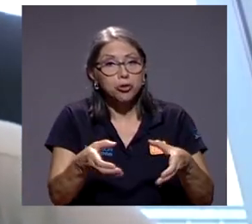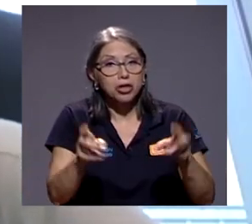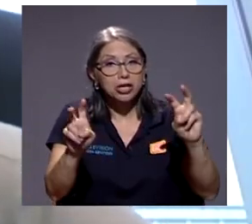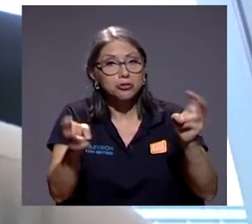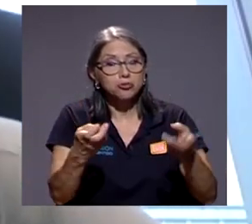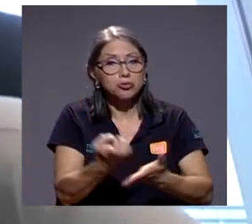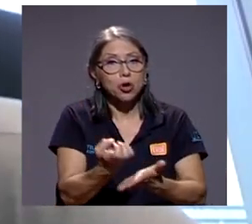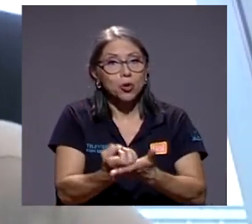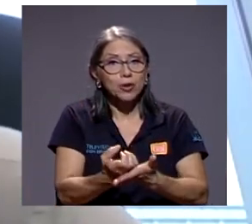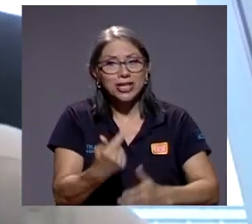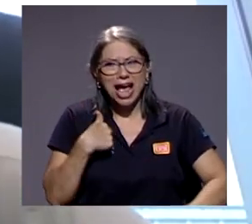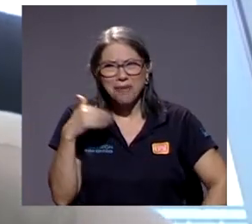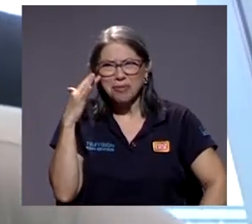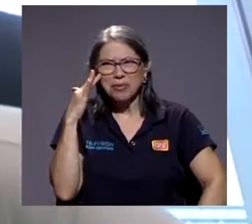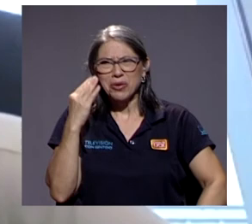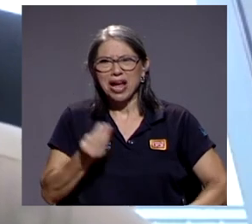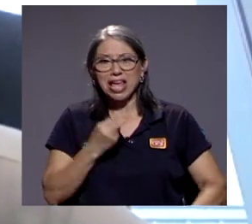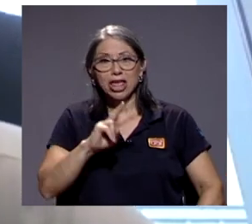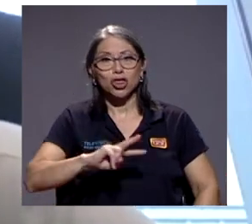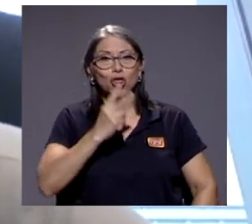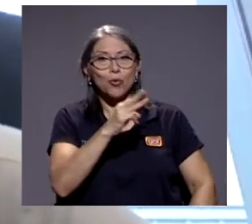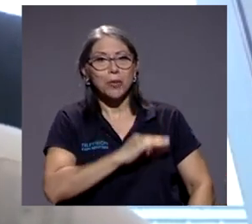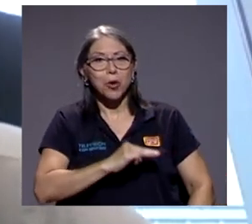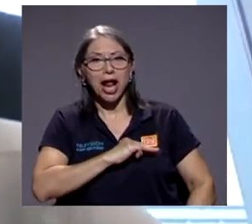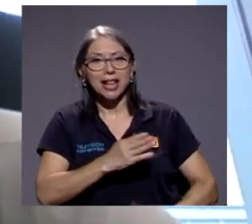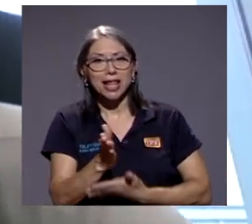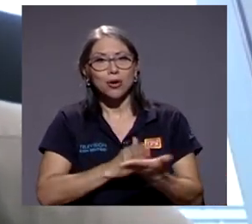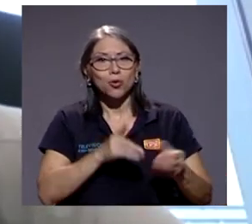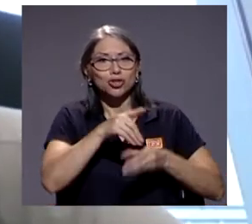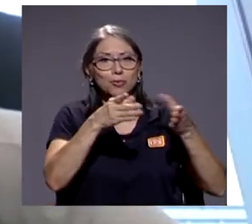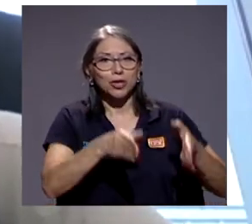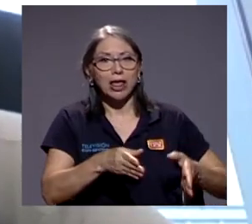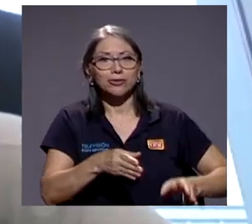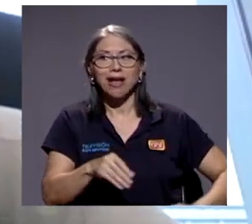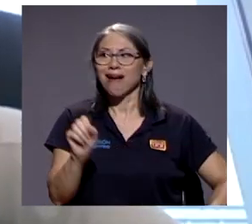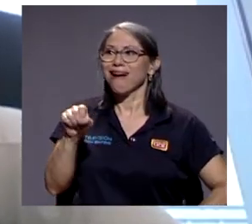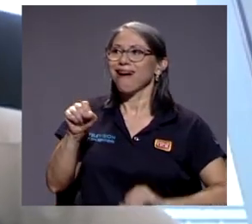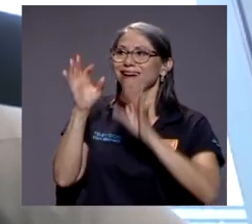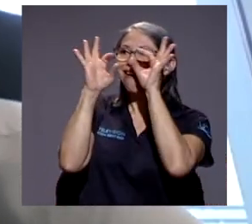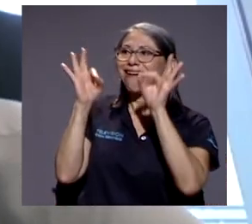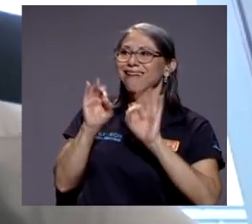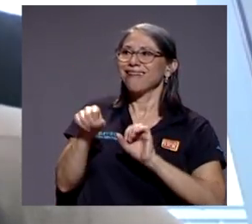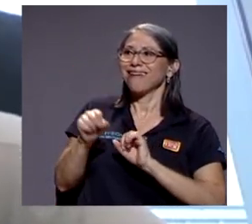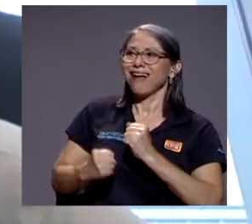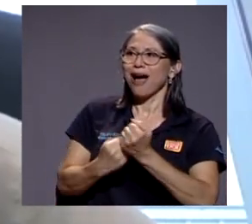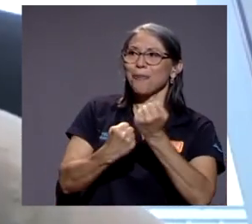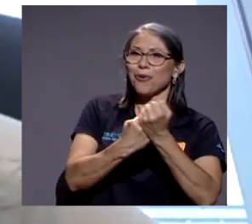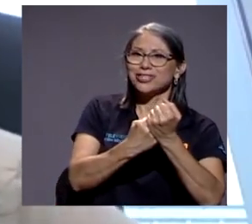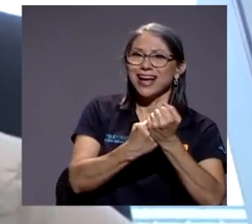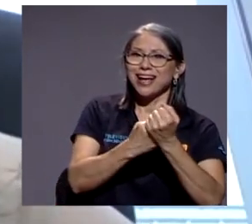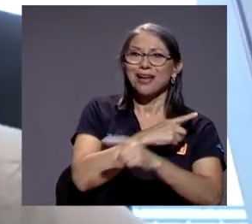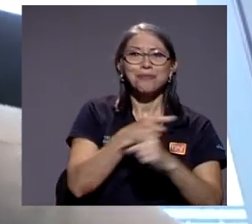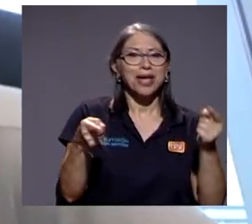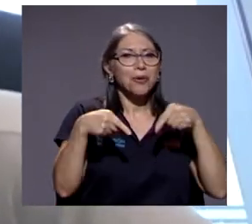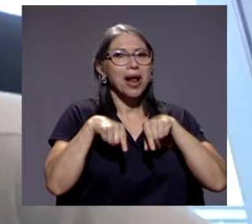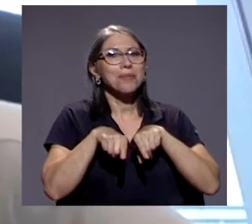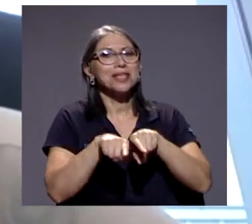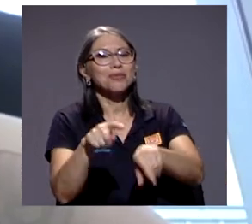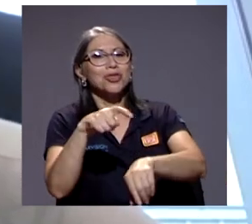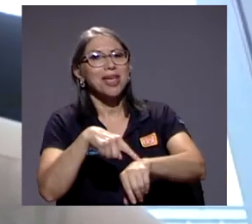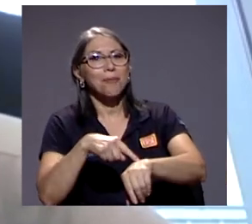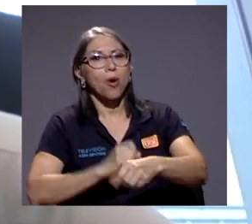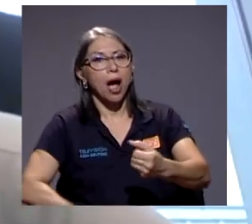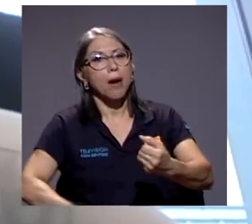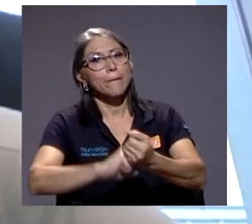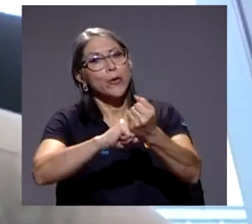preocupa es la doble moral no de algunos diputados que por un lado apoyan este proyecto pero al mismo tiempo apoyan recortes al sector de la cultura